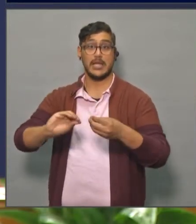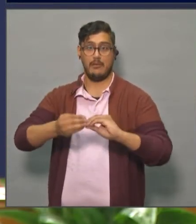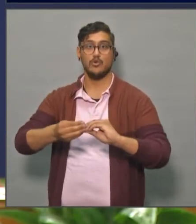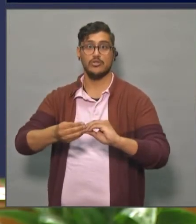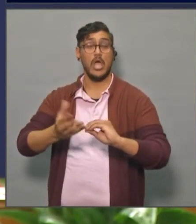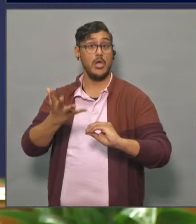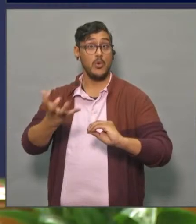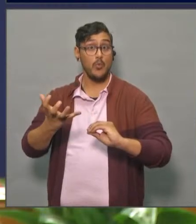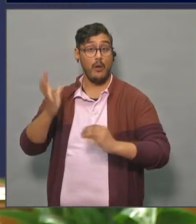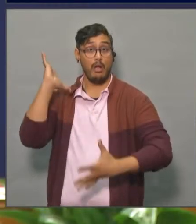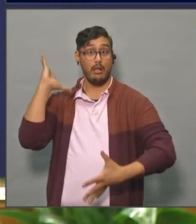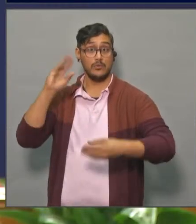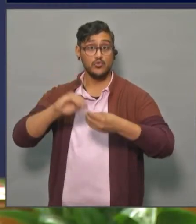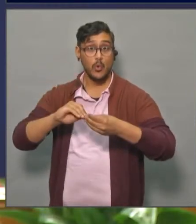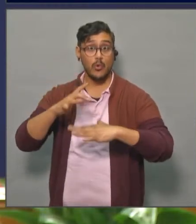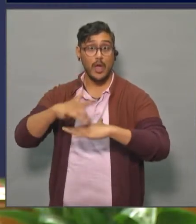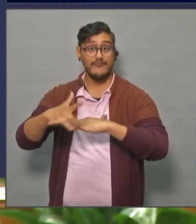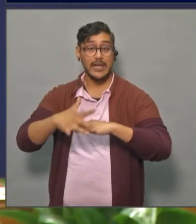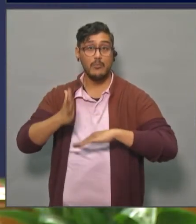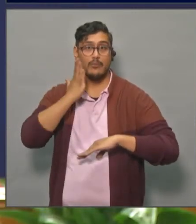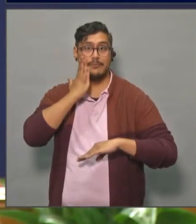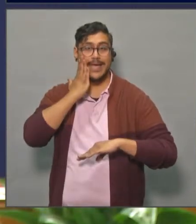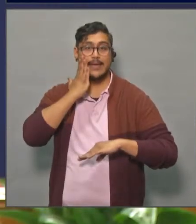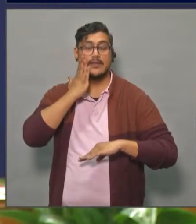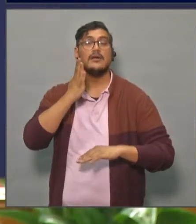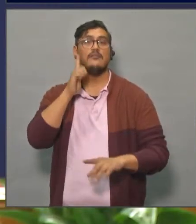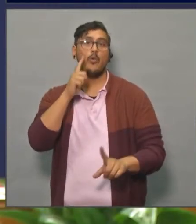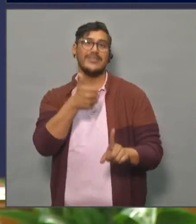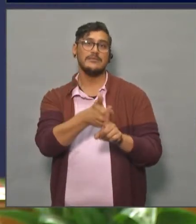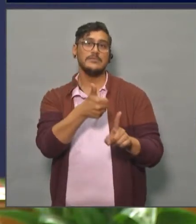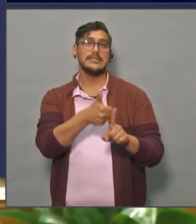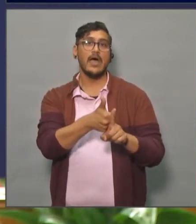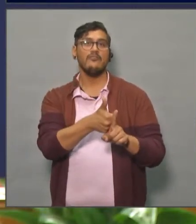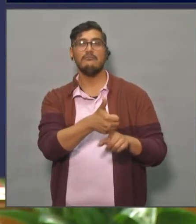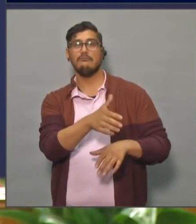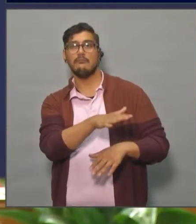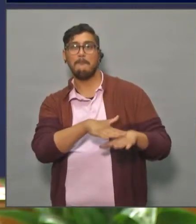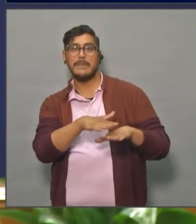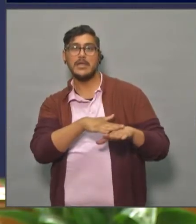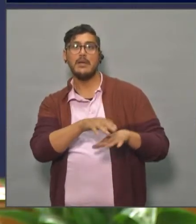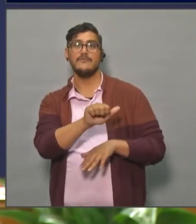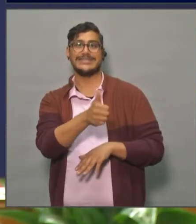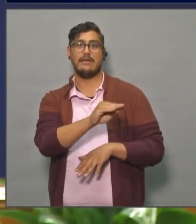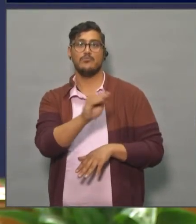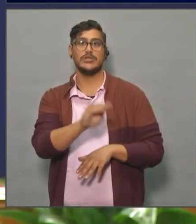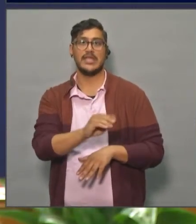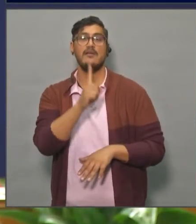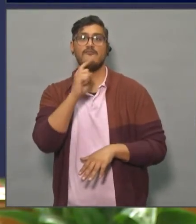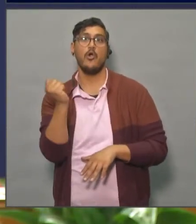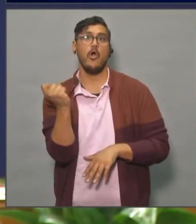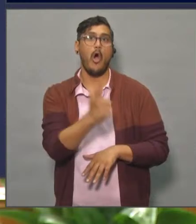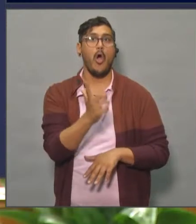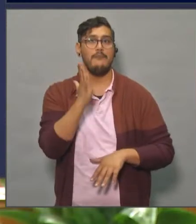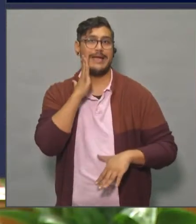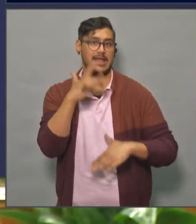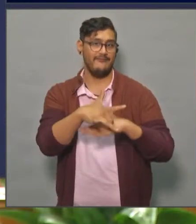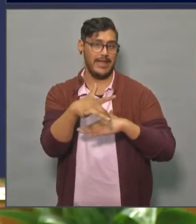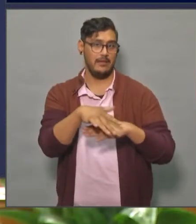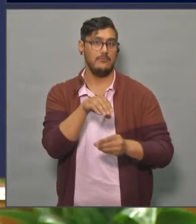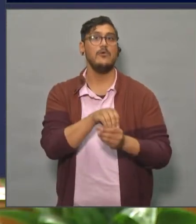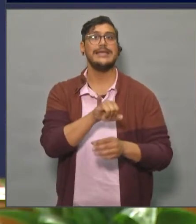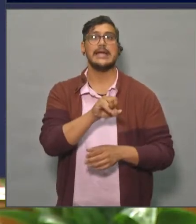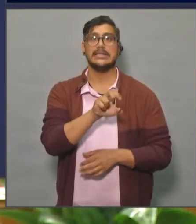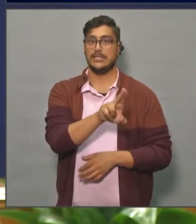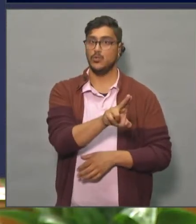total de camas disponibles sea de al menos el 10% de todas las camas de unidades de cuidados